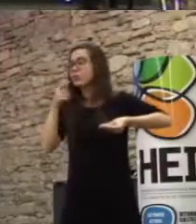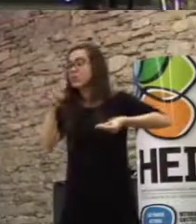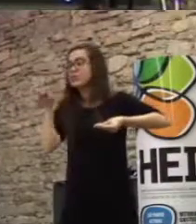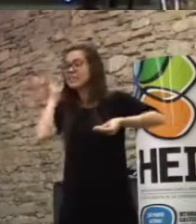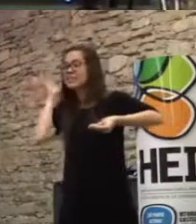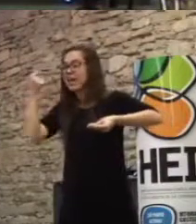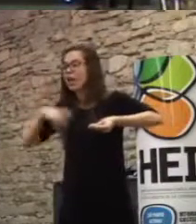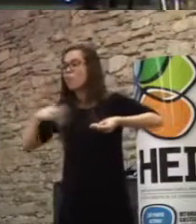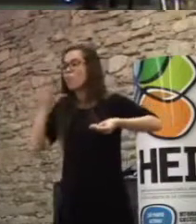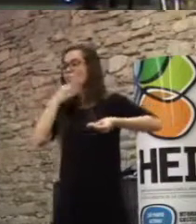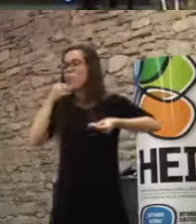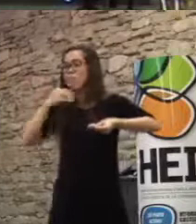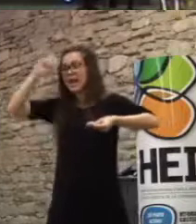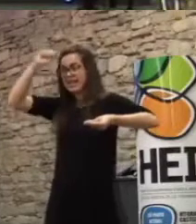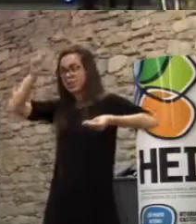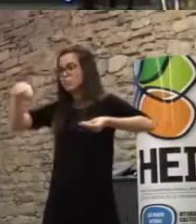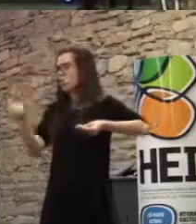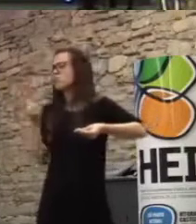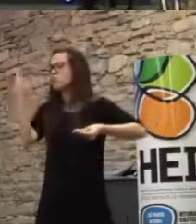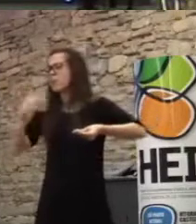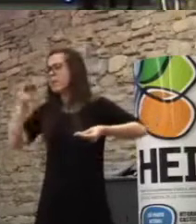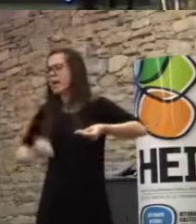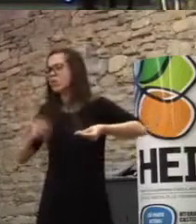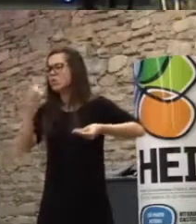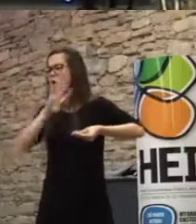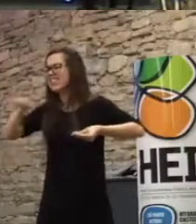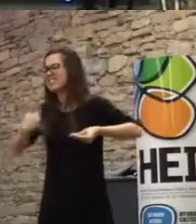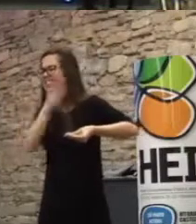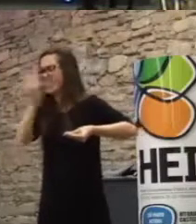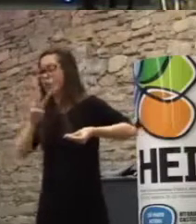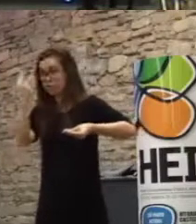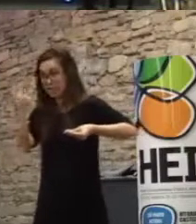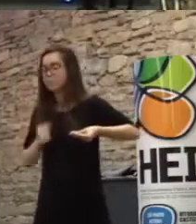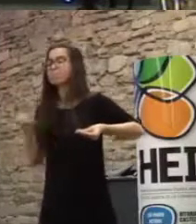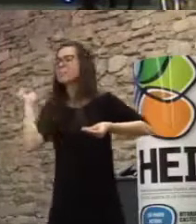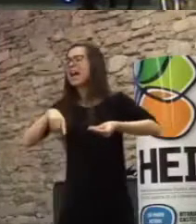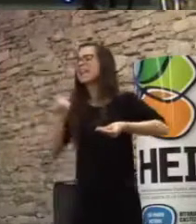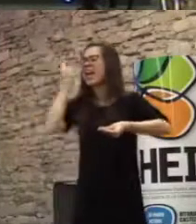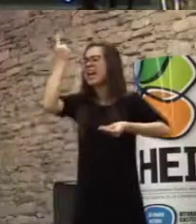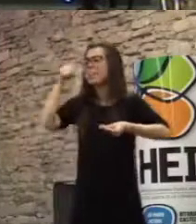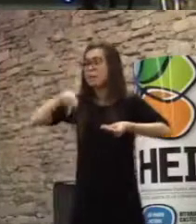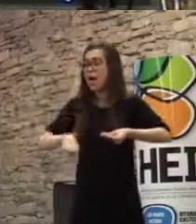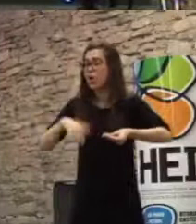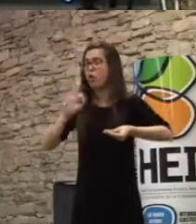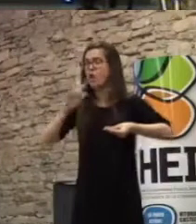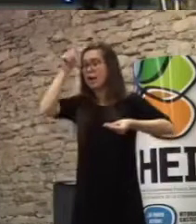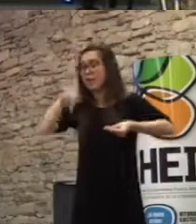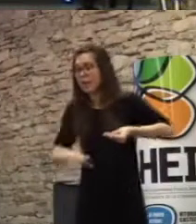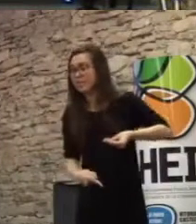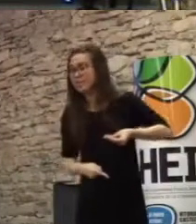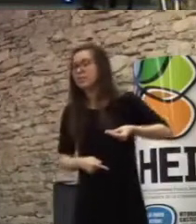sombrero por favor dimitimos número bajito del 1 al 5 el 3 de arriba abajo o de abajo arriba